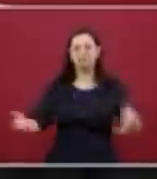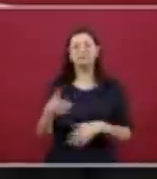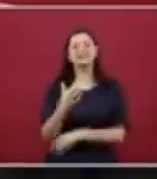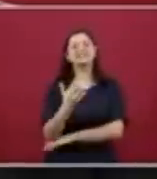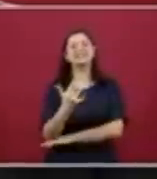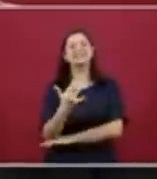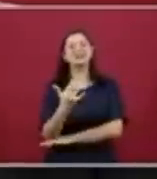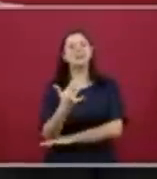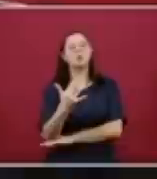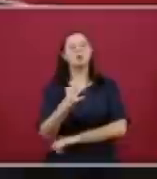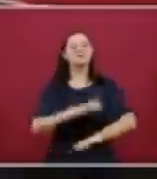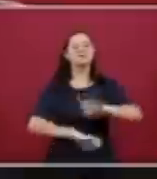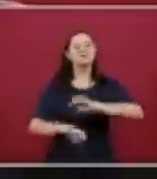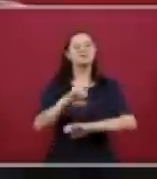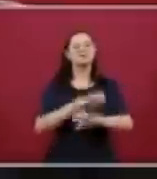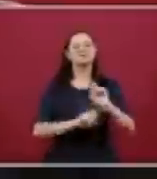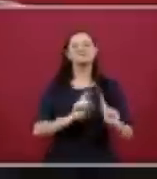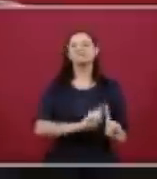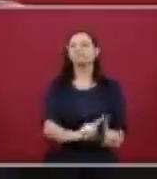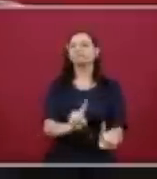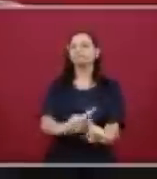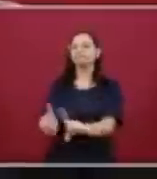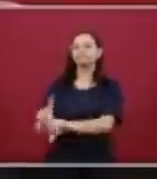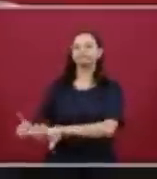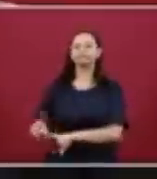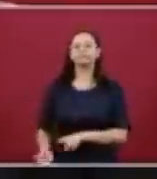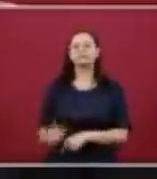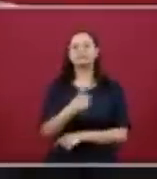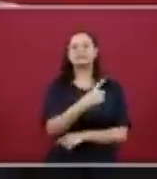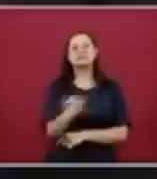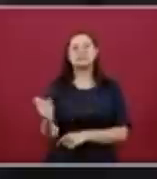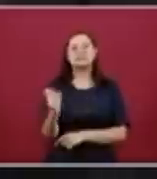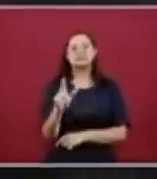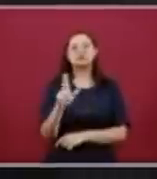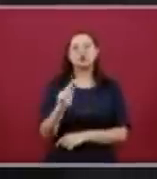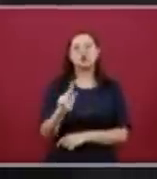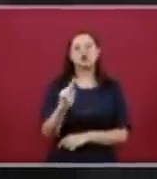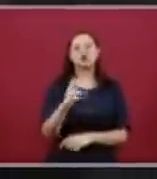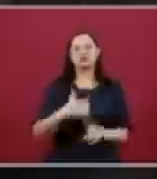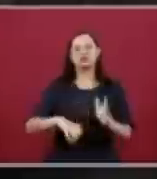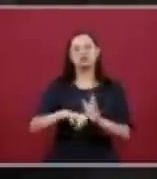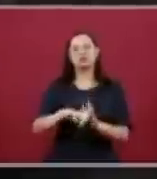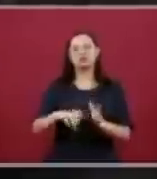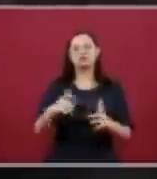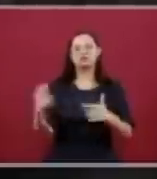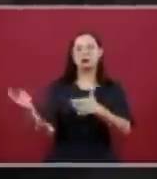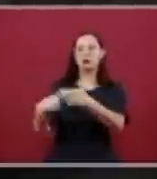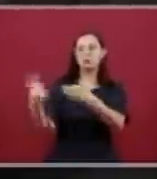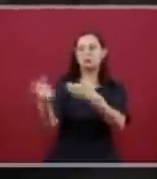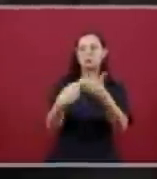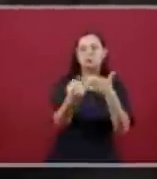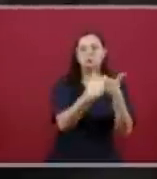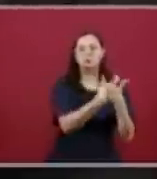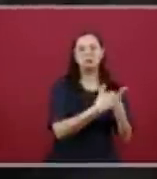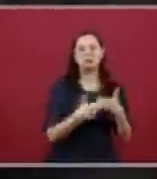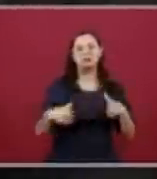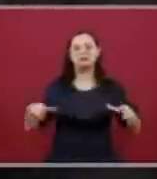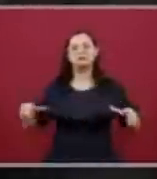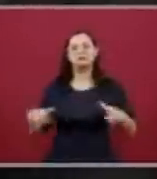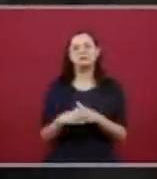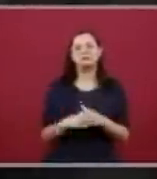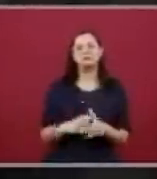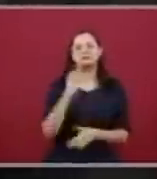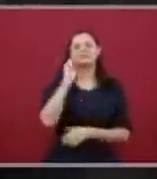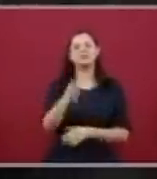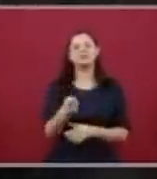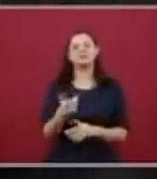50 corporativos y 180 suites de corporativos. Es decir, de acuerdo al dato